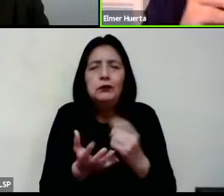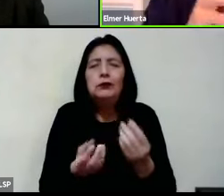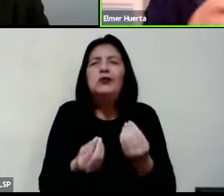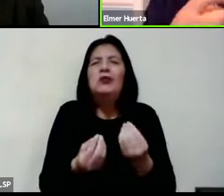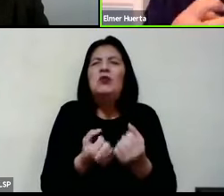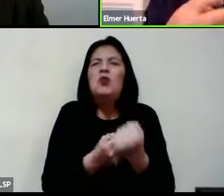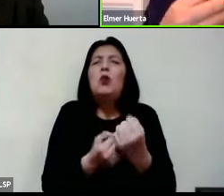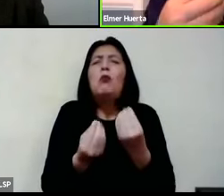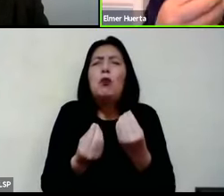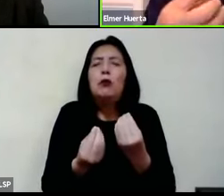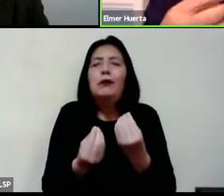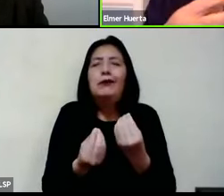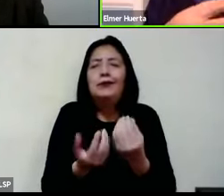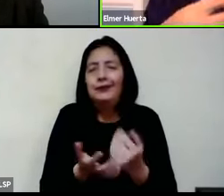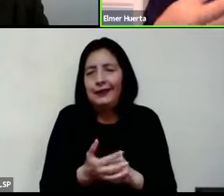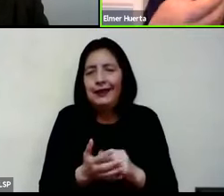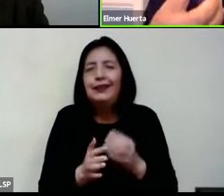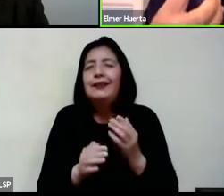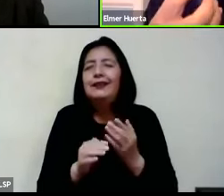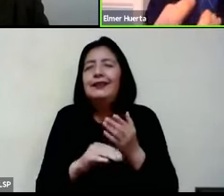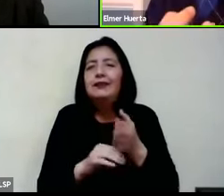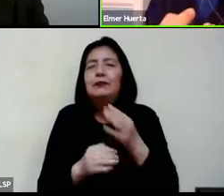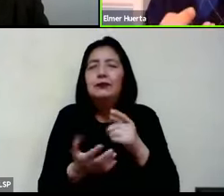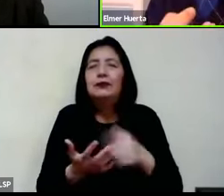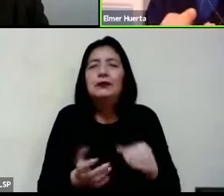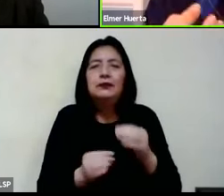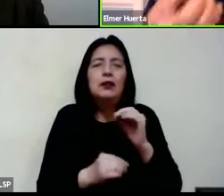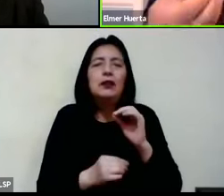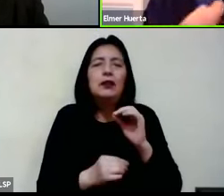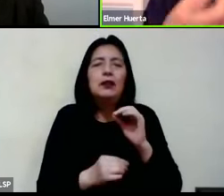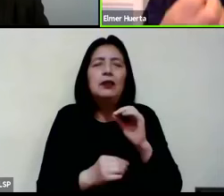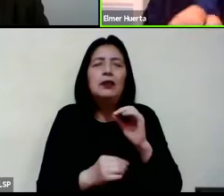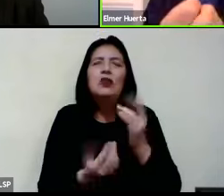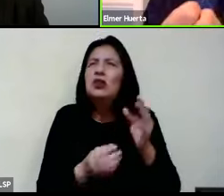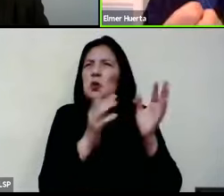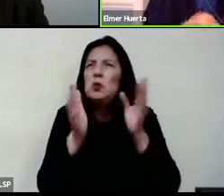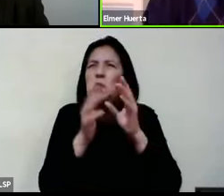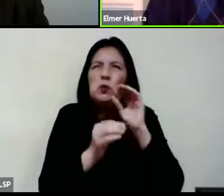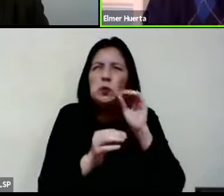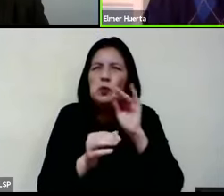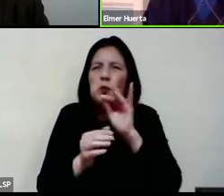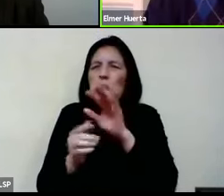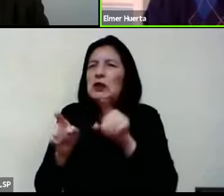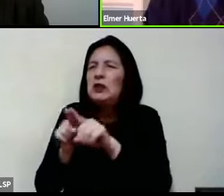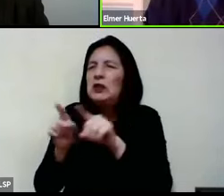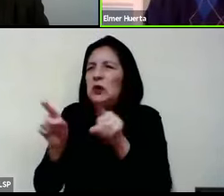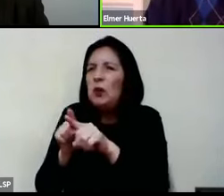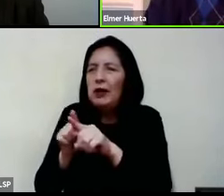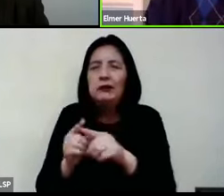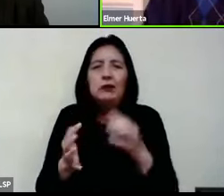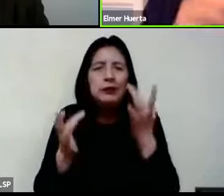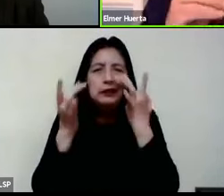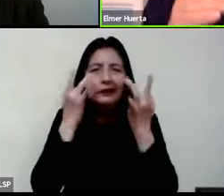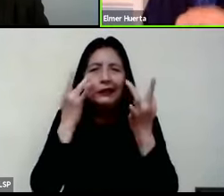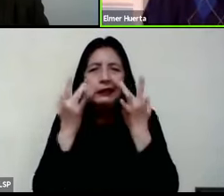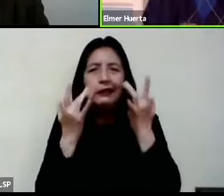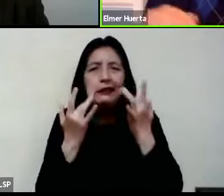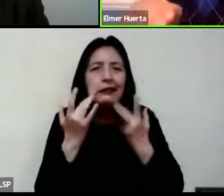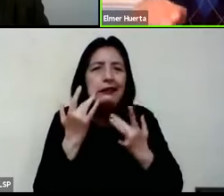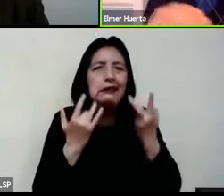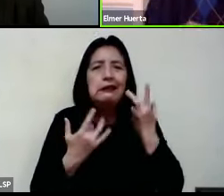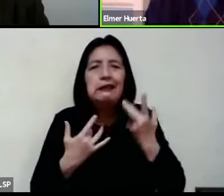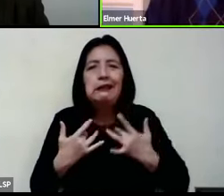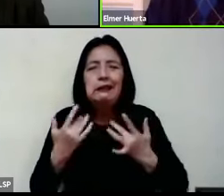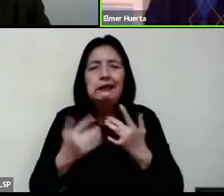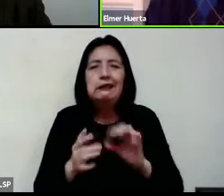fuertemente a través de lo que se denominan los aerosoles, igual que el virus del sarampión. El